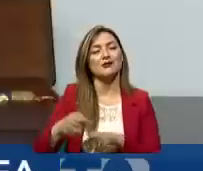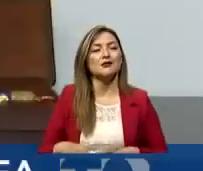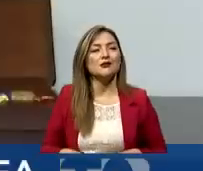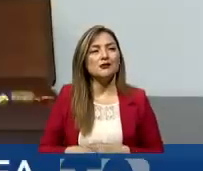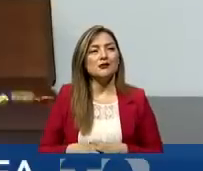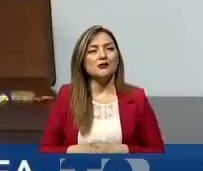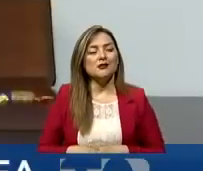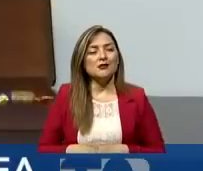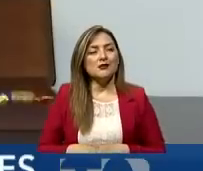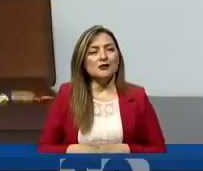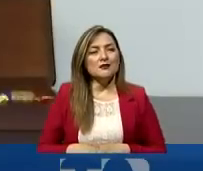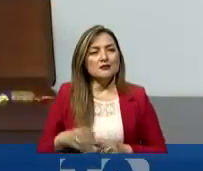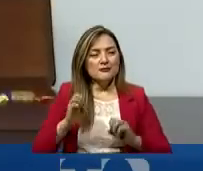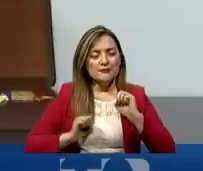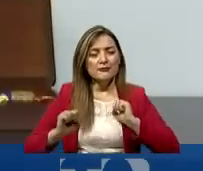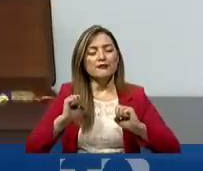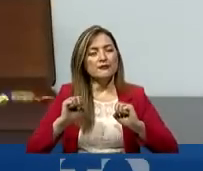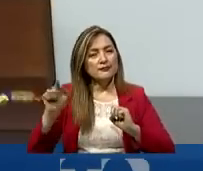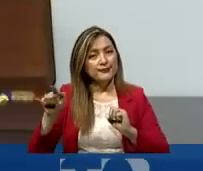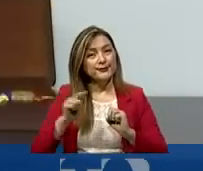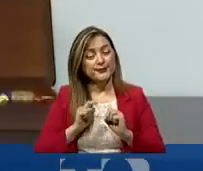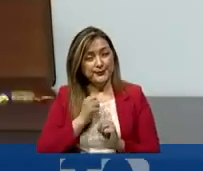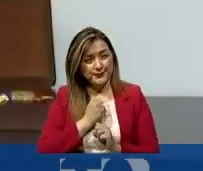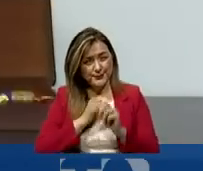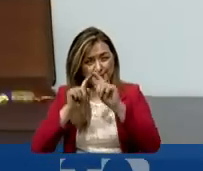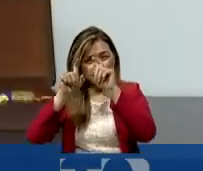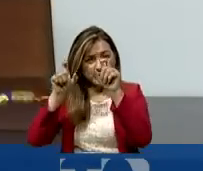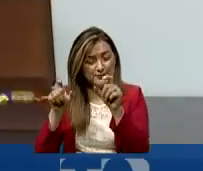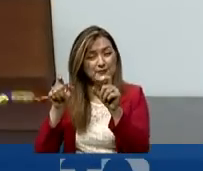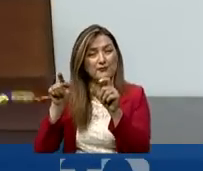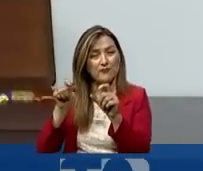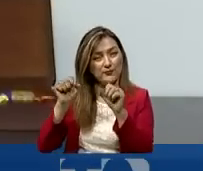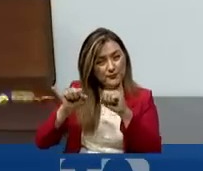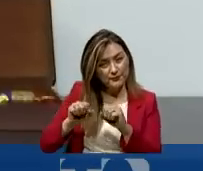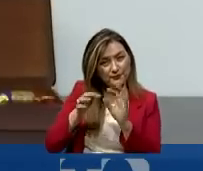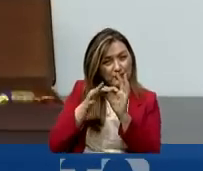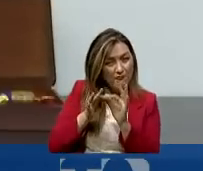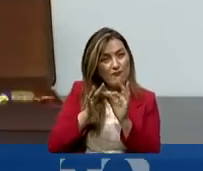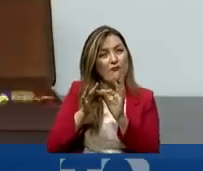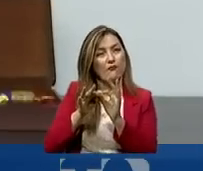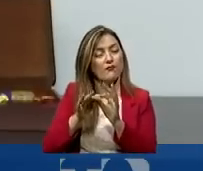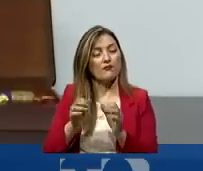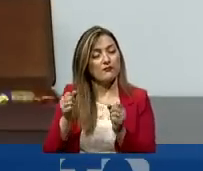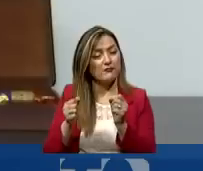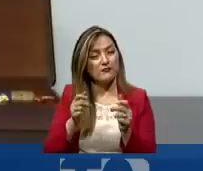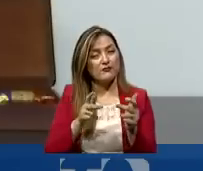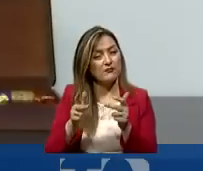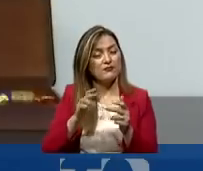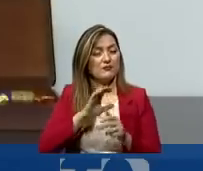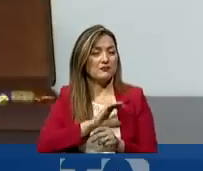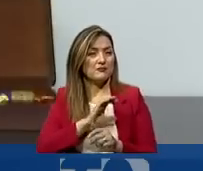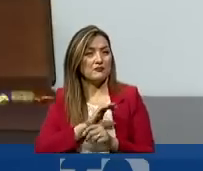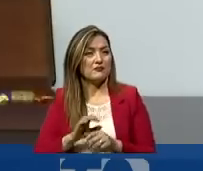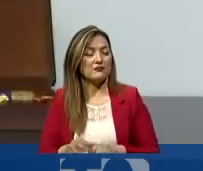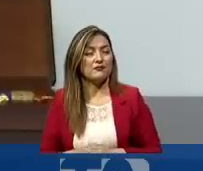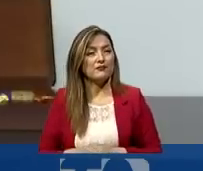sistema. Hemos hecho esfuerzos para ver si la propia empresa de transporte de pasajeros puede hacer, es decir, si el propio transporte municipal lo puede